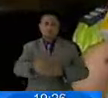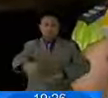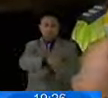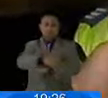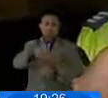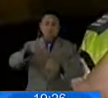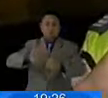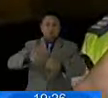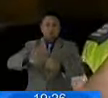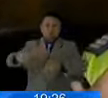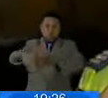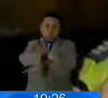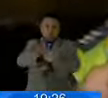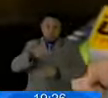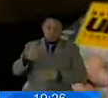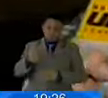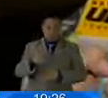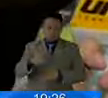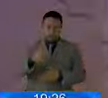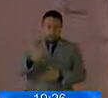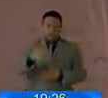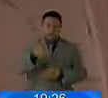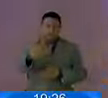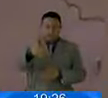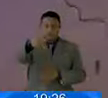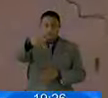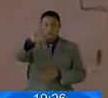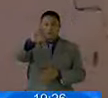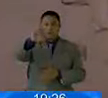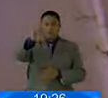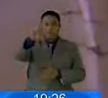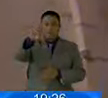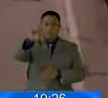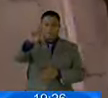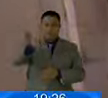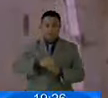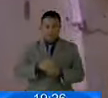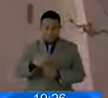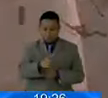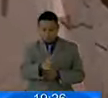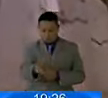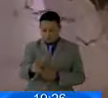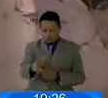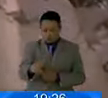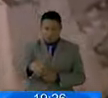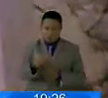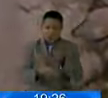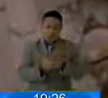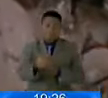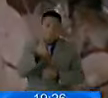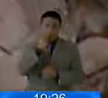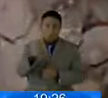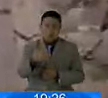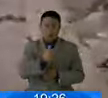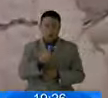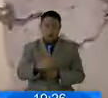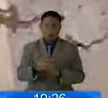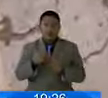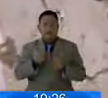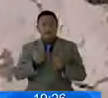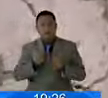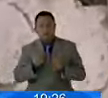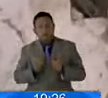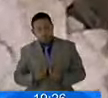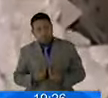netamente, ha cogido la Pedro Menéndez. Se presume el señor conductor parece ser cansado.